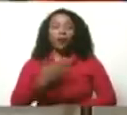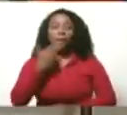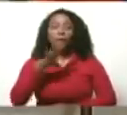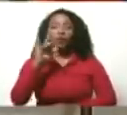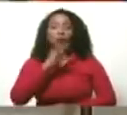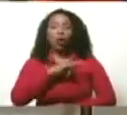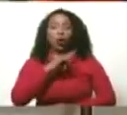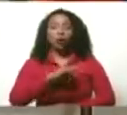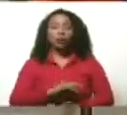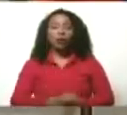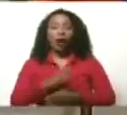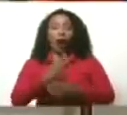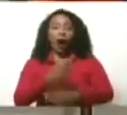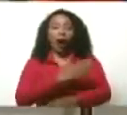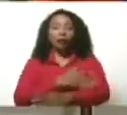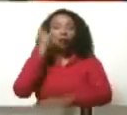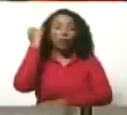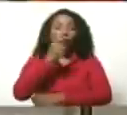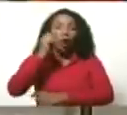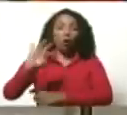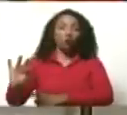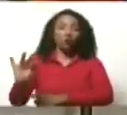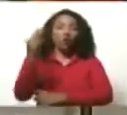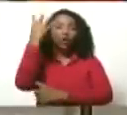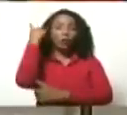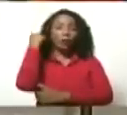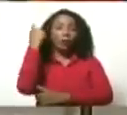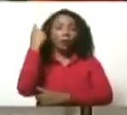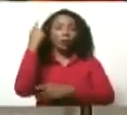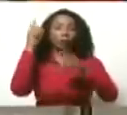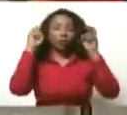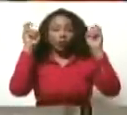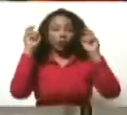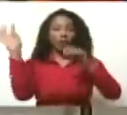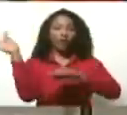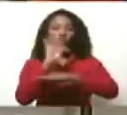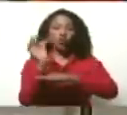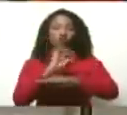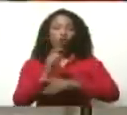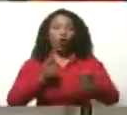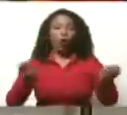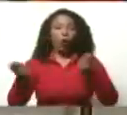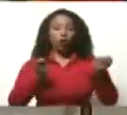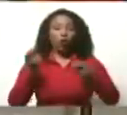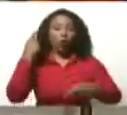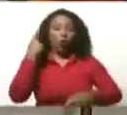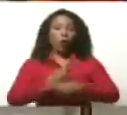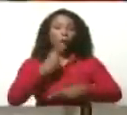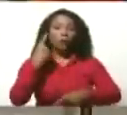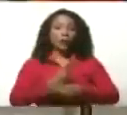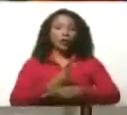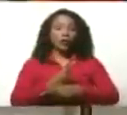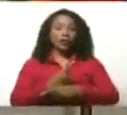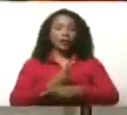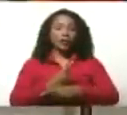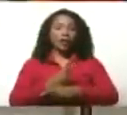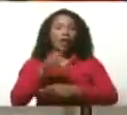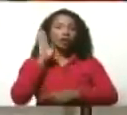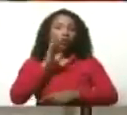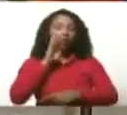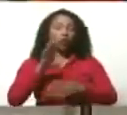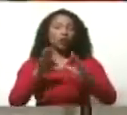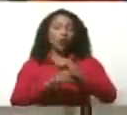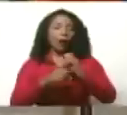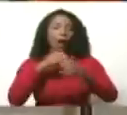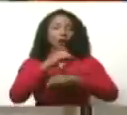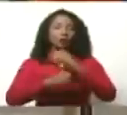el próximo lunes, ante el Tribunal Cuarto de Primera Instancia en funciones de control con competencia en delitos